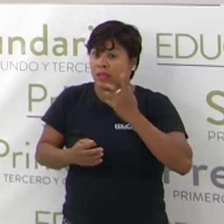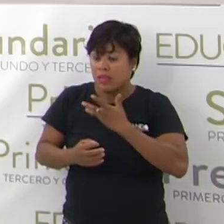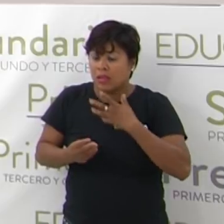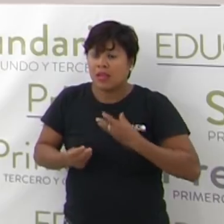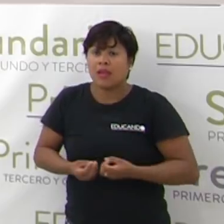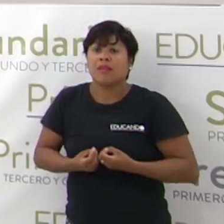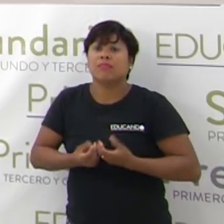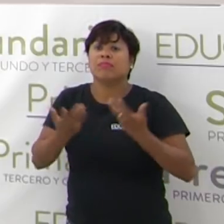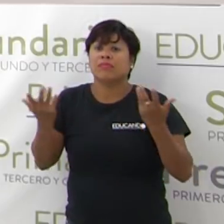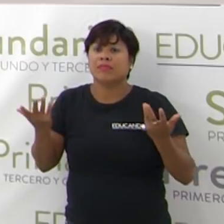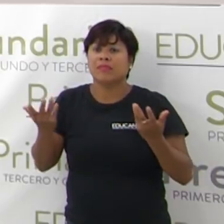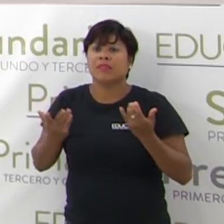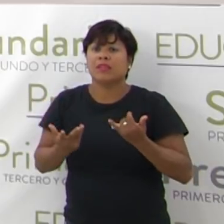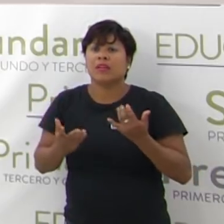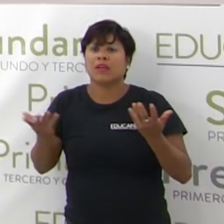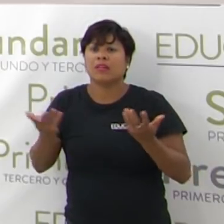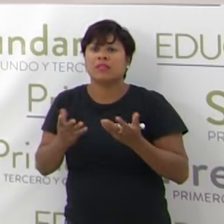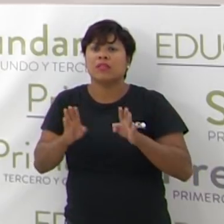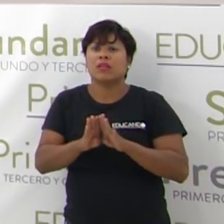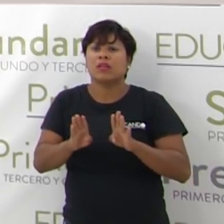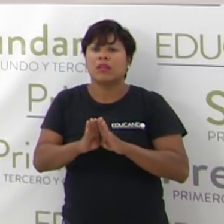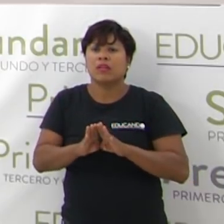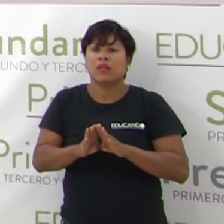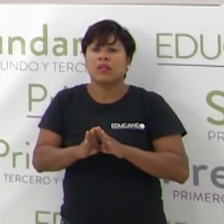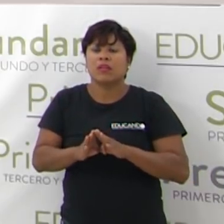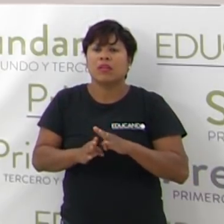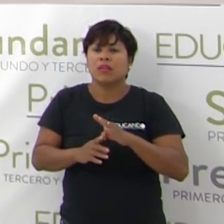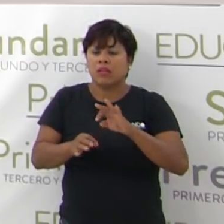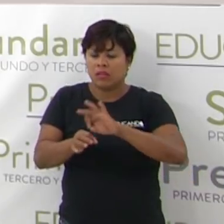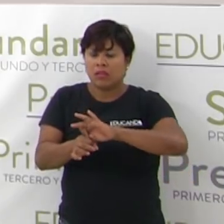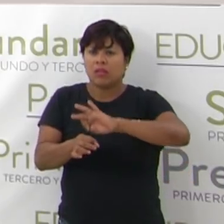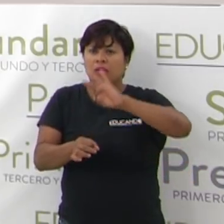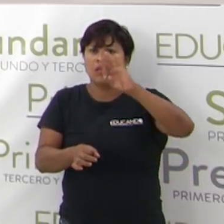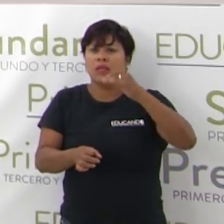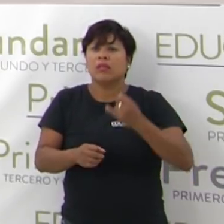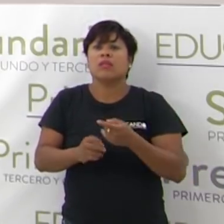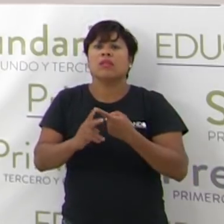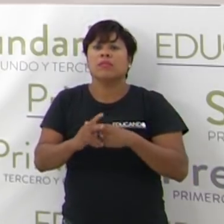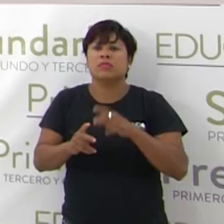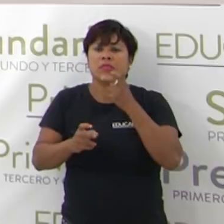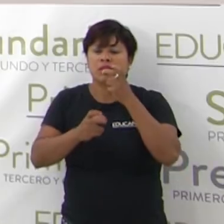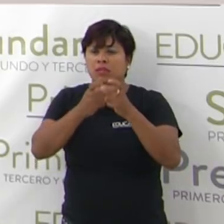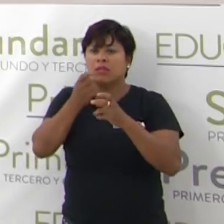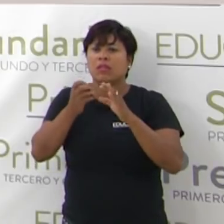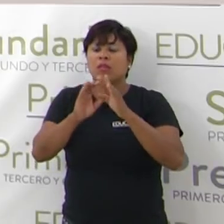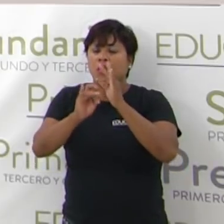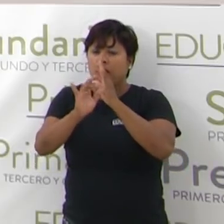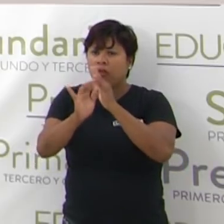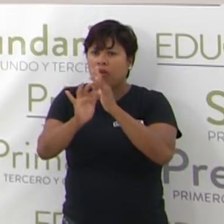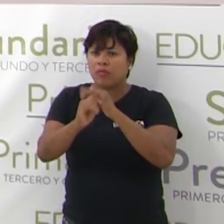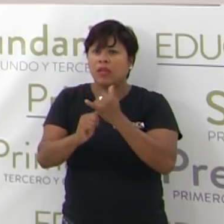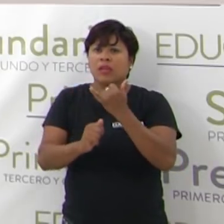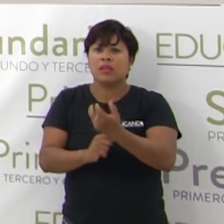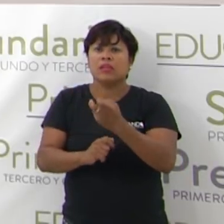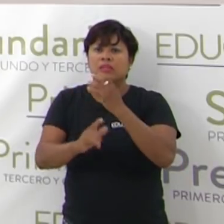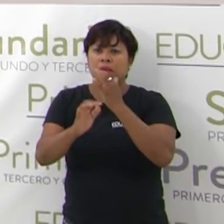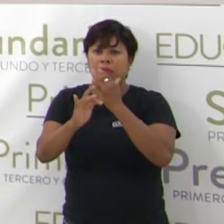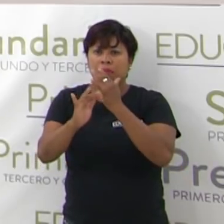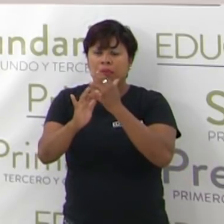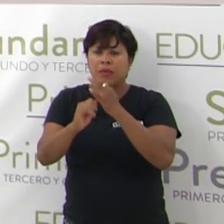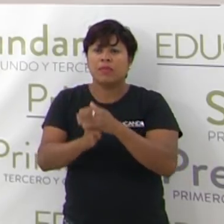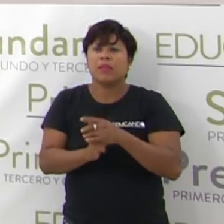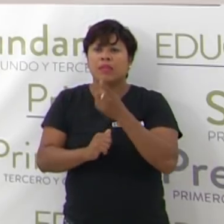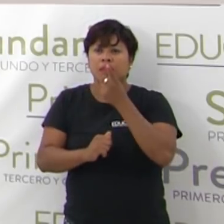sacar y lo sacó a través de unos carrizos y con esos carrizos hizo una flauta y esa flauta al